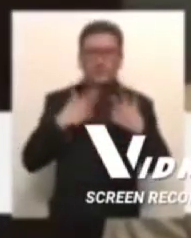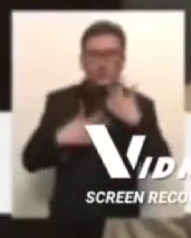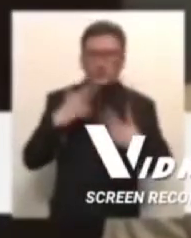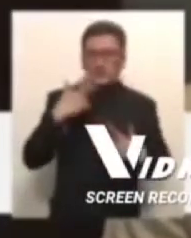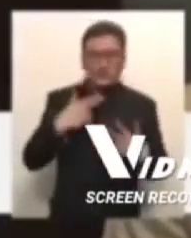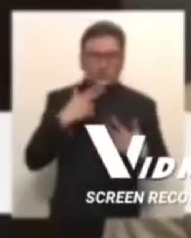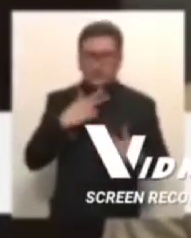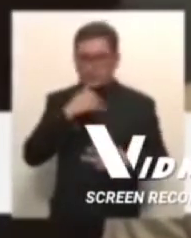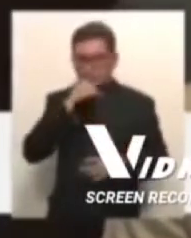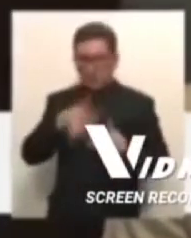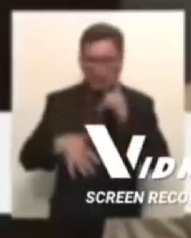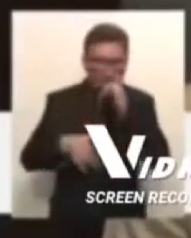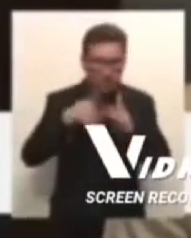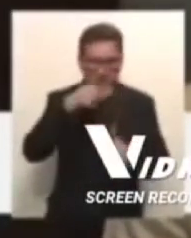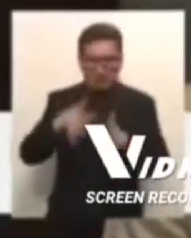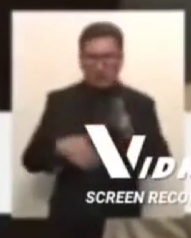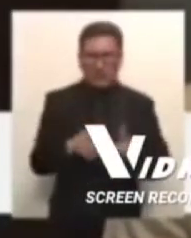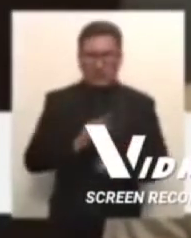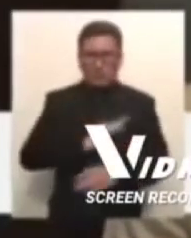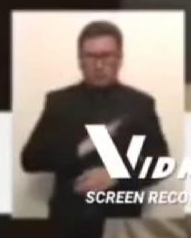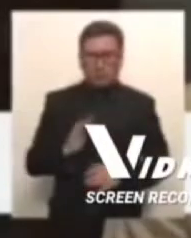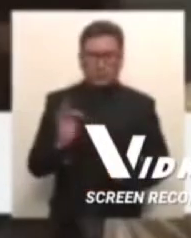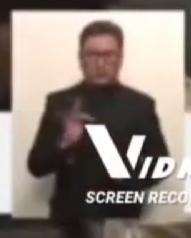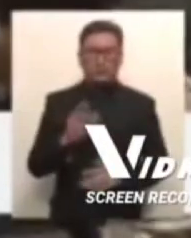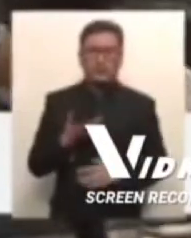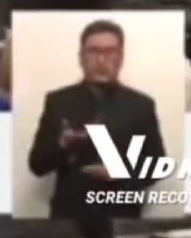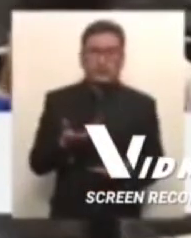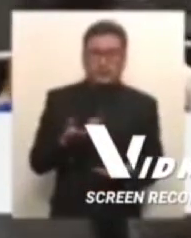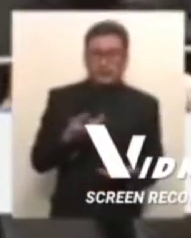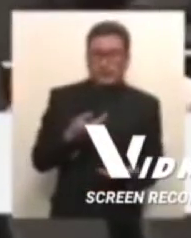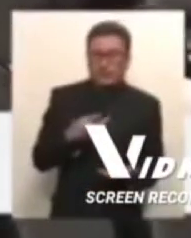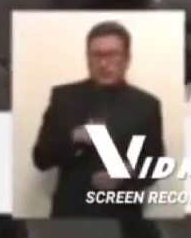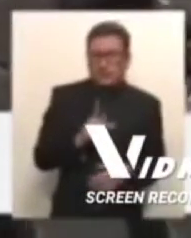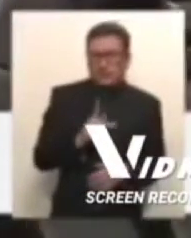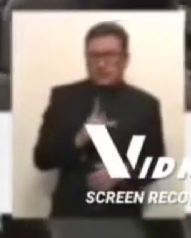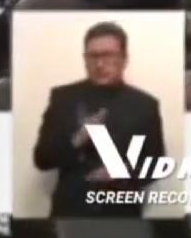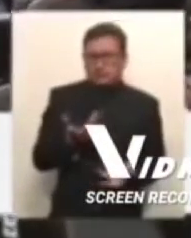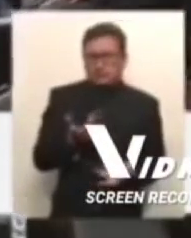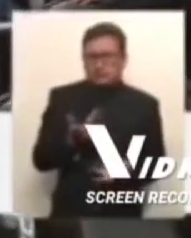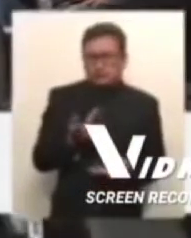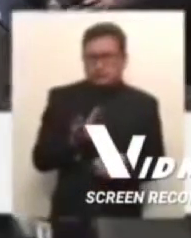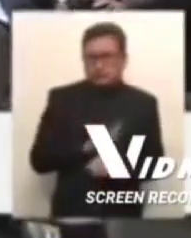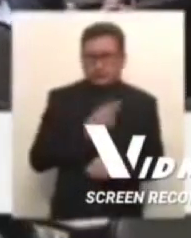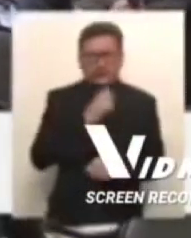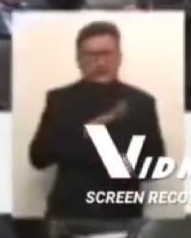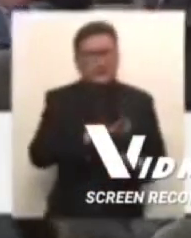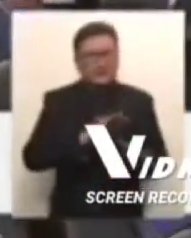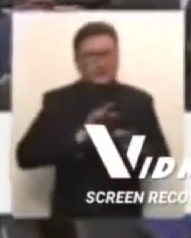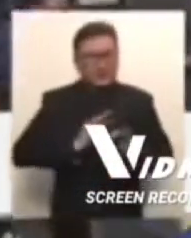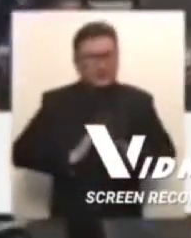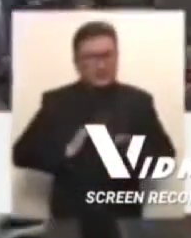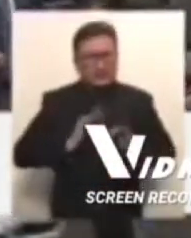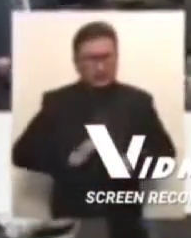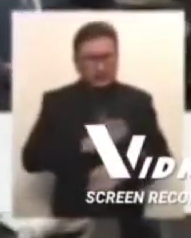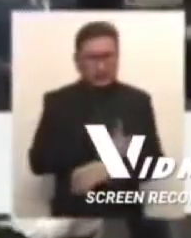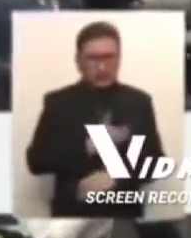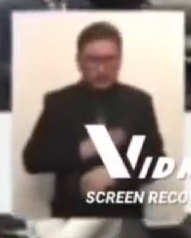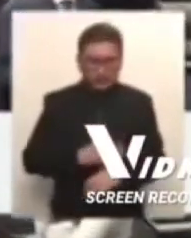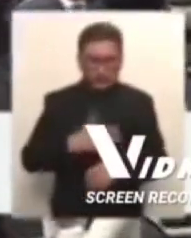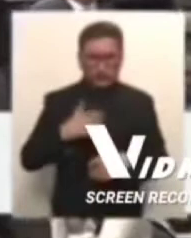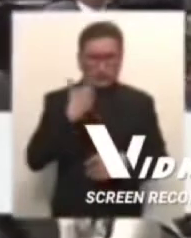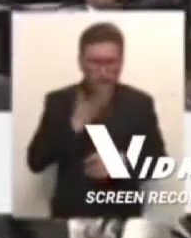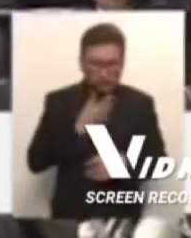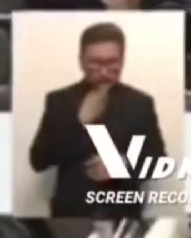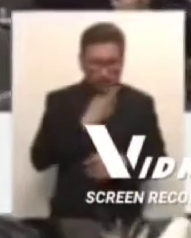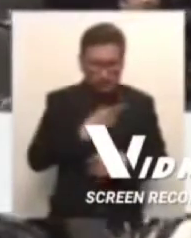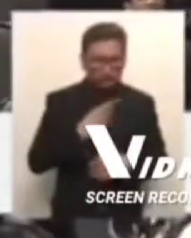majaderías, insolencias, difamaciones, y no pasa. Serénense, compañeros, compañeras. ¿Quieren que les diga